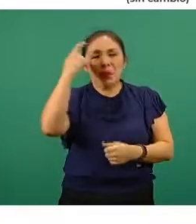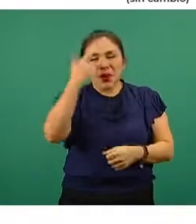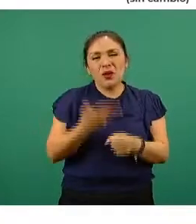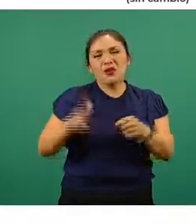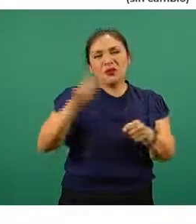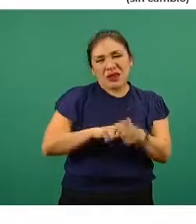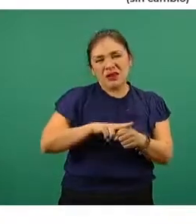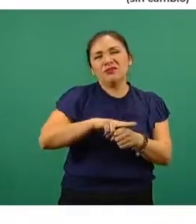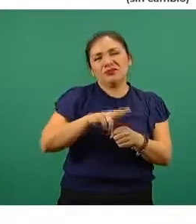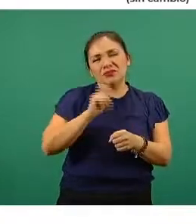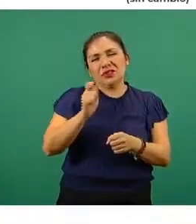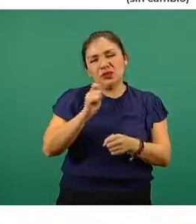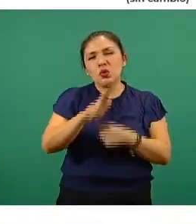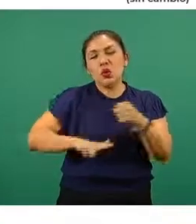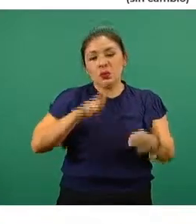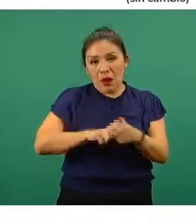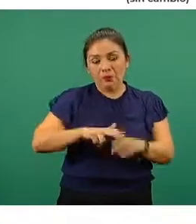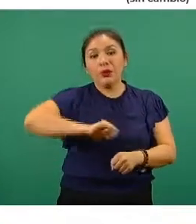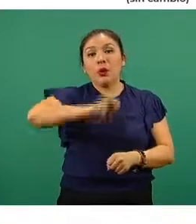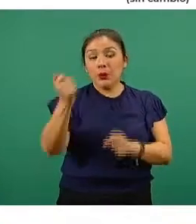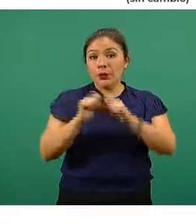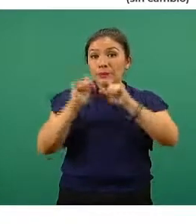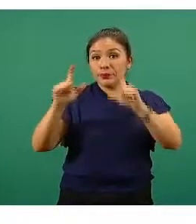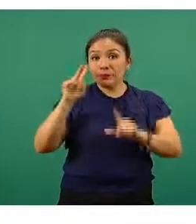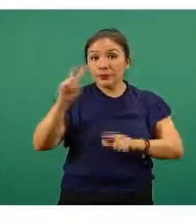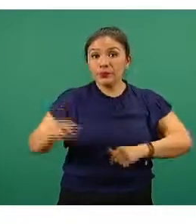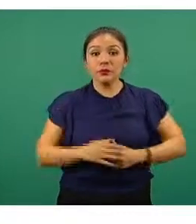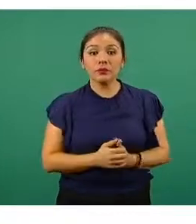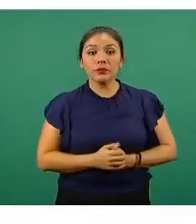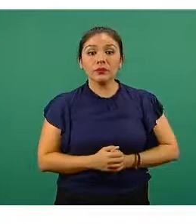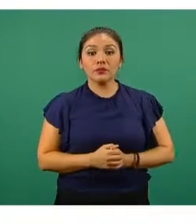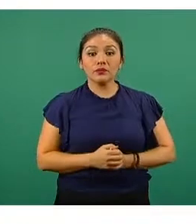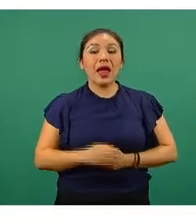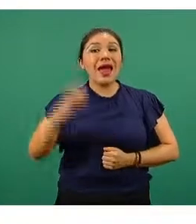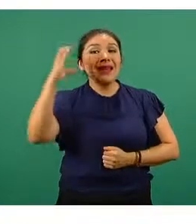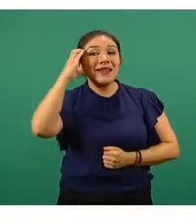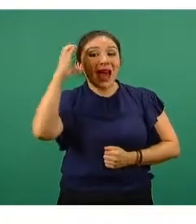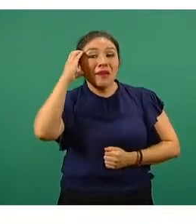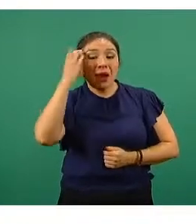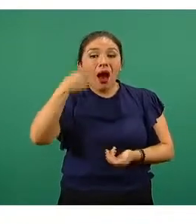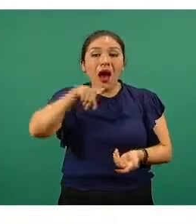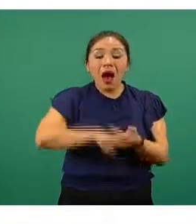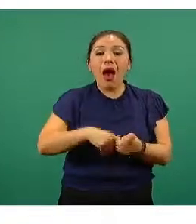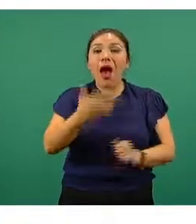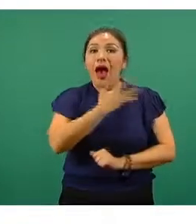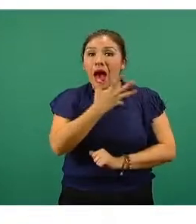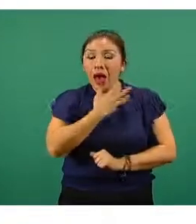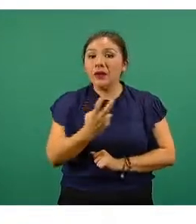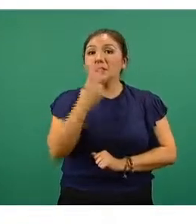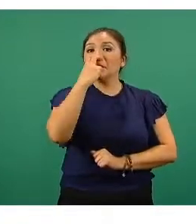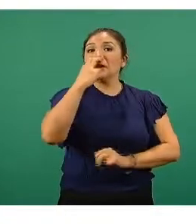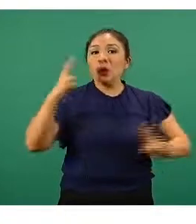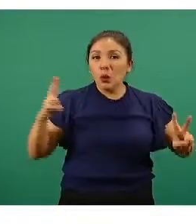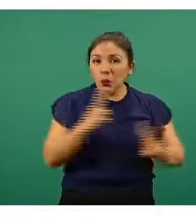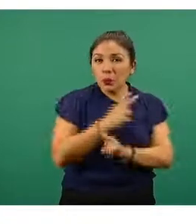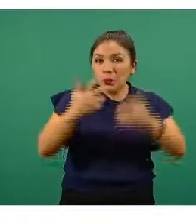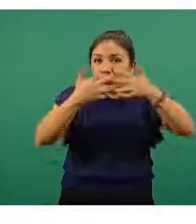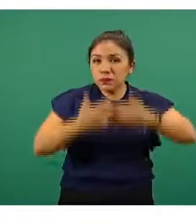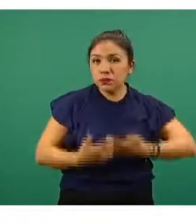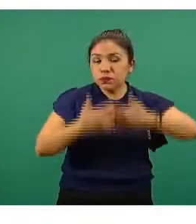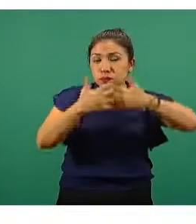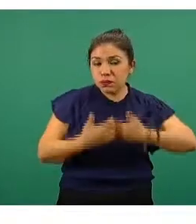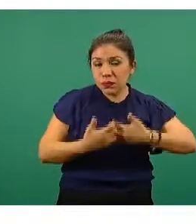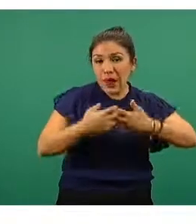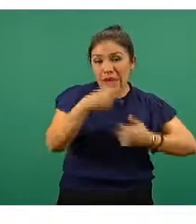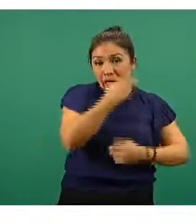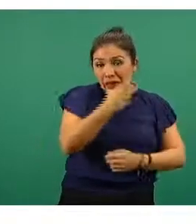hospitalización general. La siguiente, por favor. Sobre las camas que cuentan con un respirador